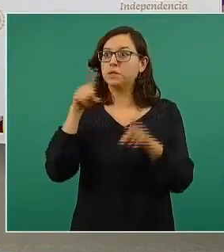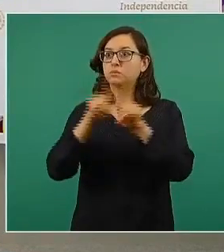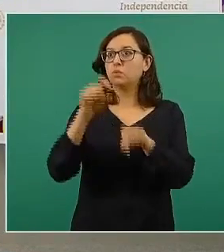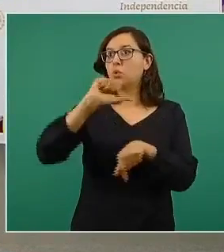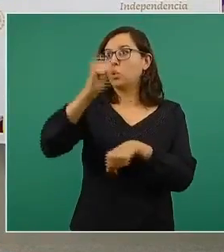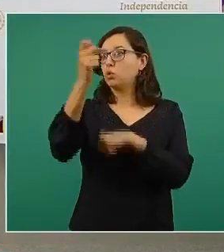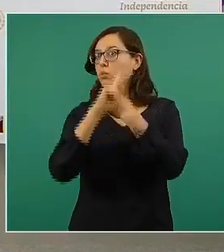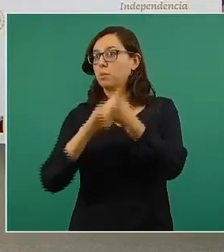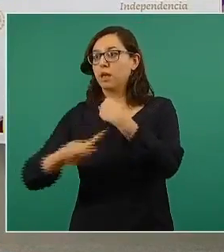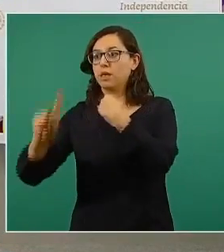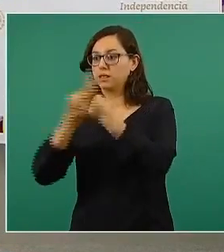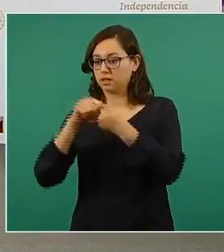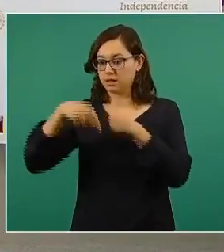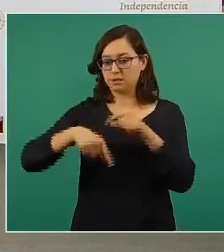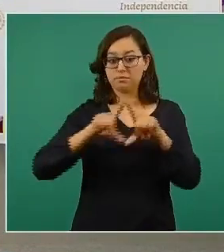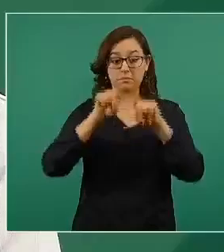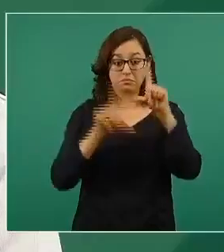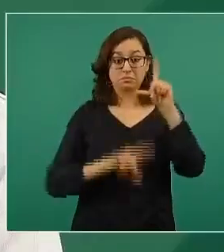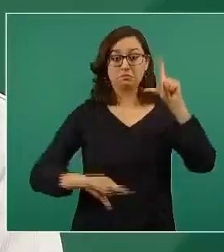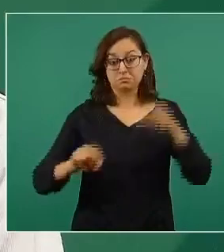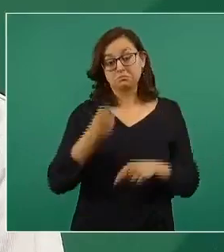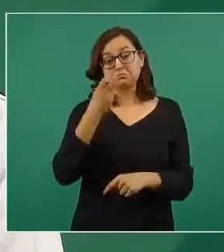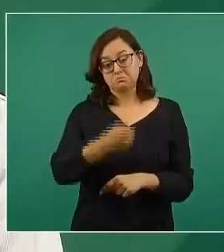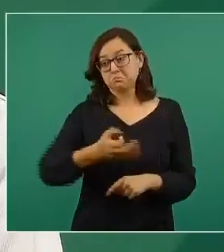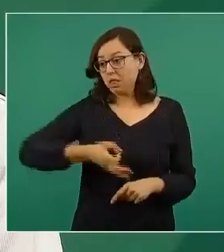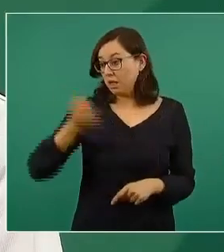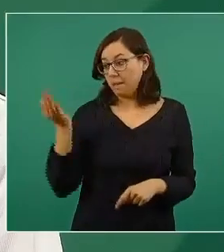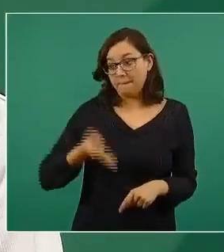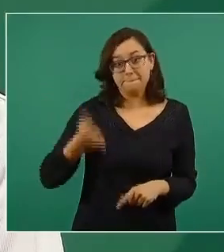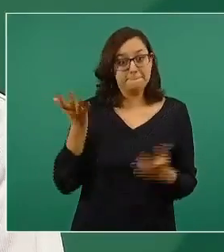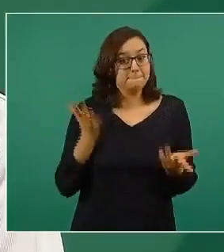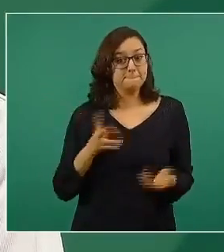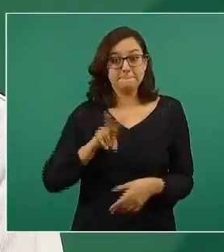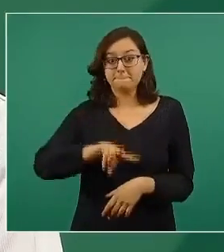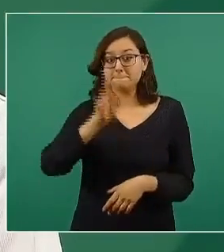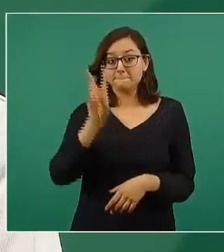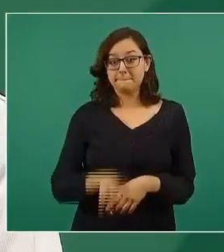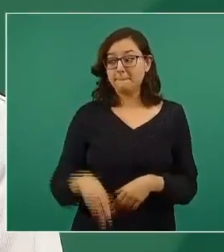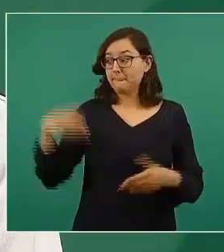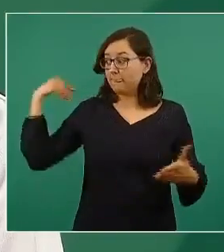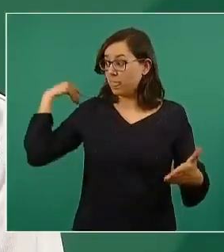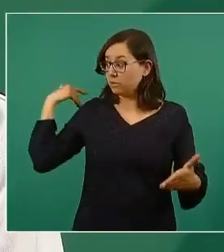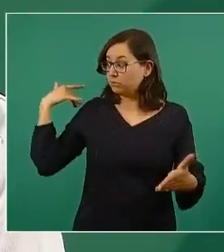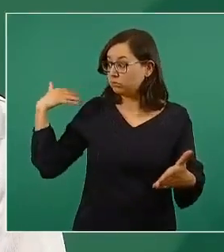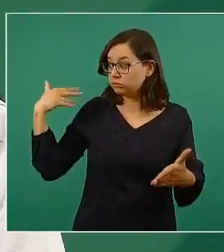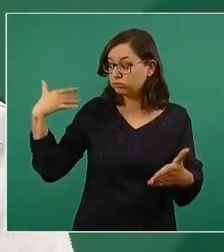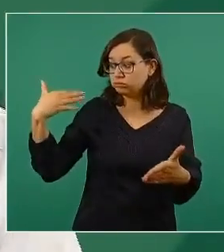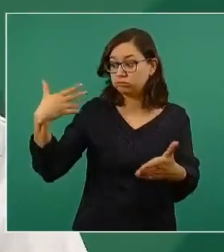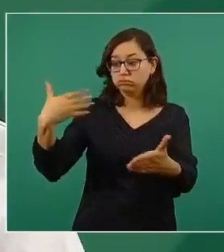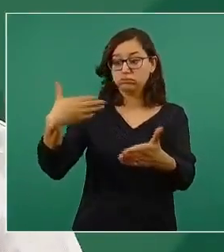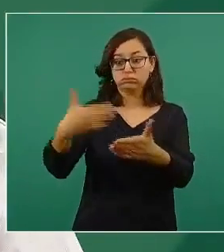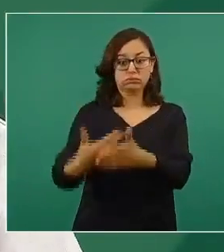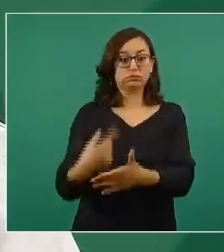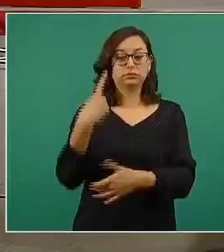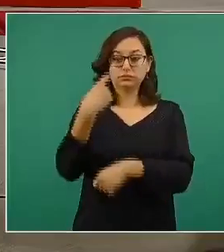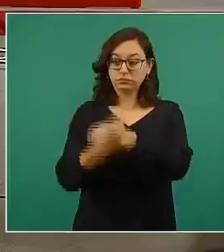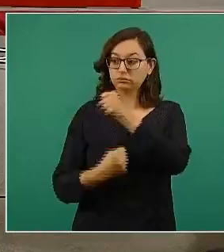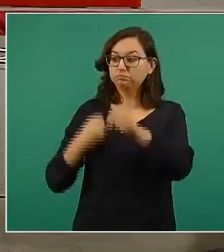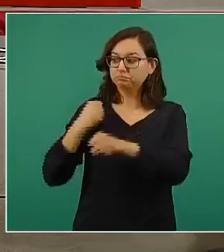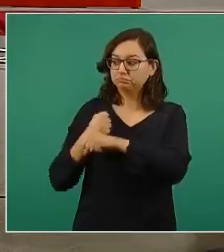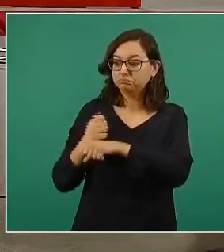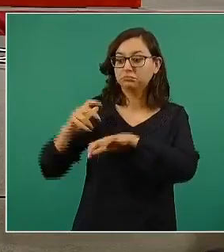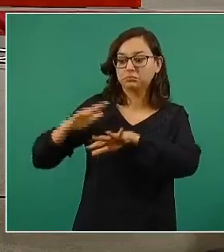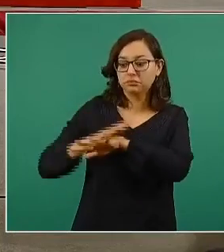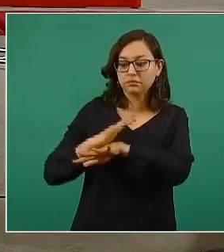y en México. Y así fue ocurriendo a lo largo de la epidemia. De cuando en cuando revisamos un poco los anales